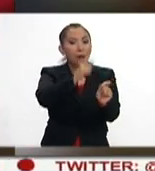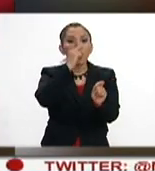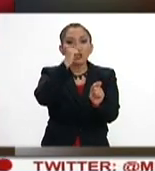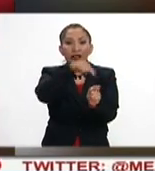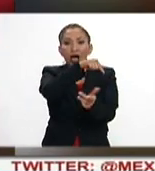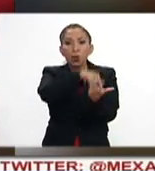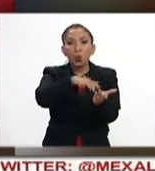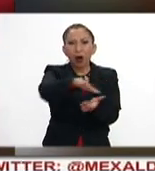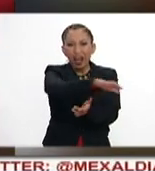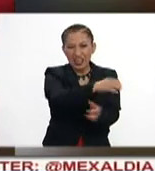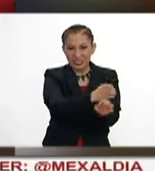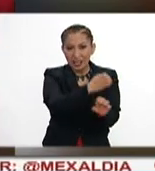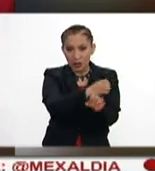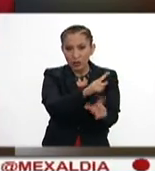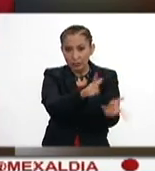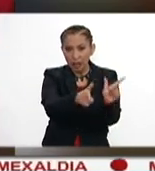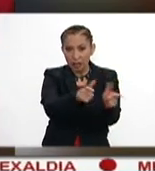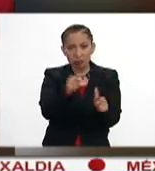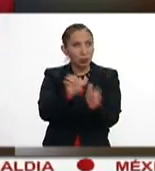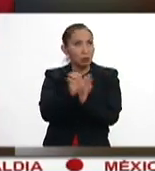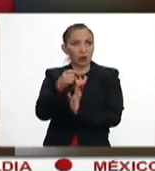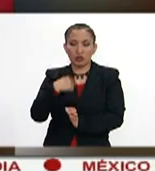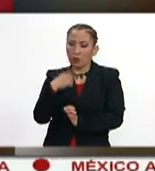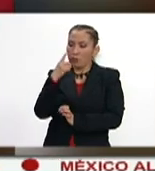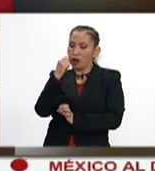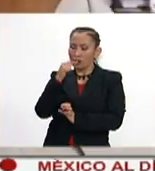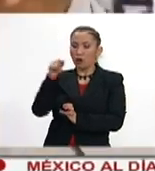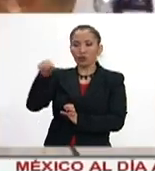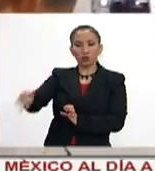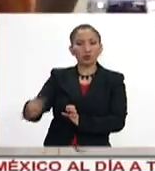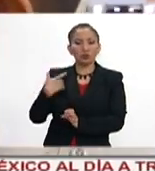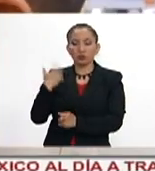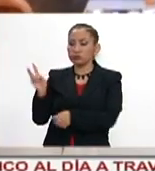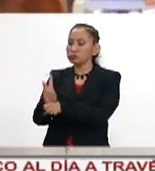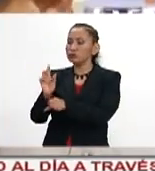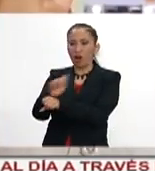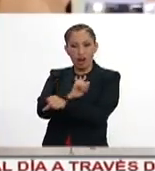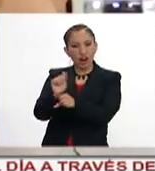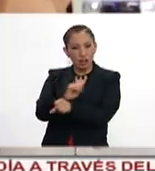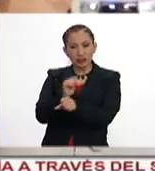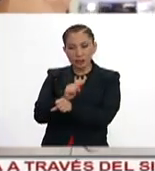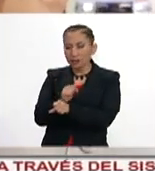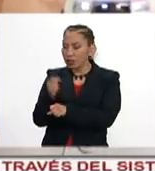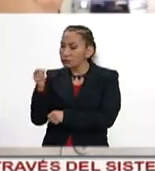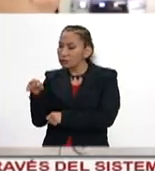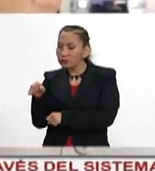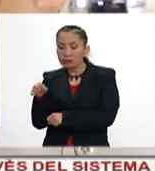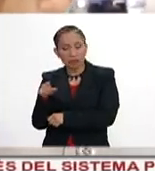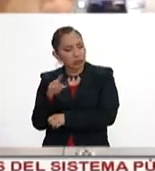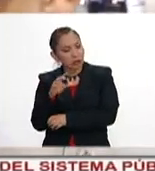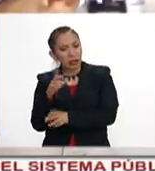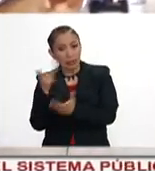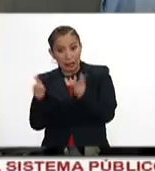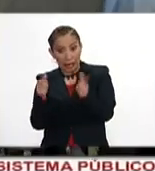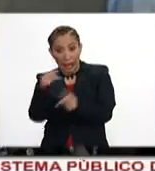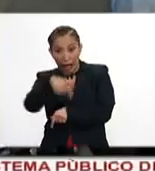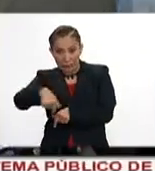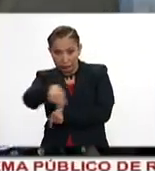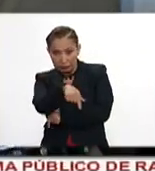locales. Exacto. Entonces, si tú eres un policía o eres un tránsito de cualquier condado, ciudad de